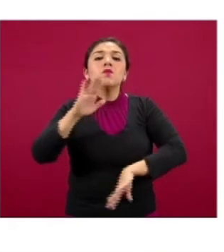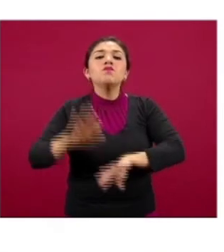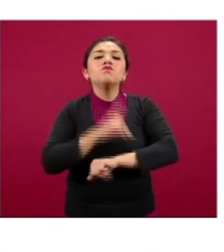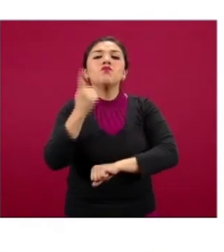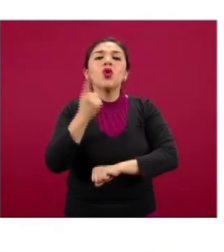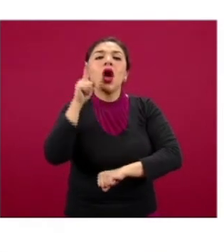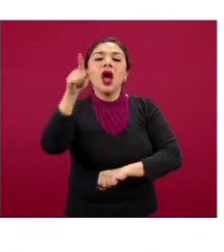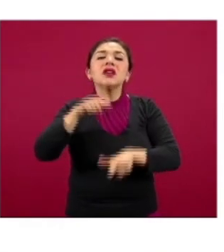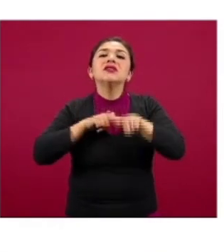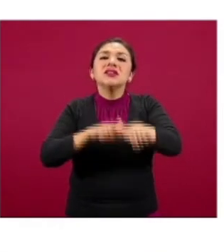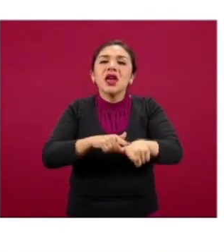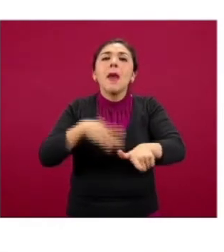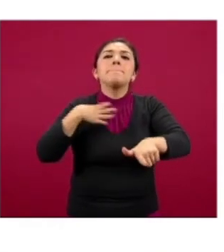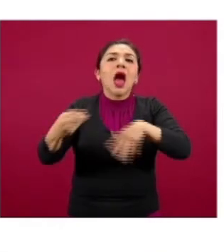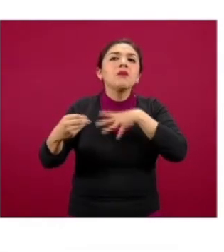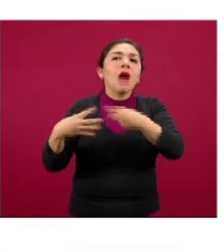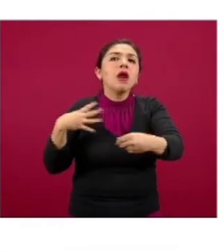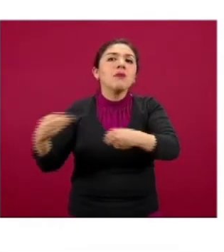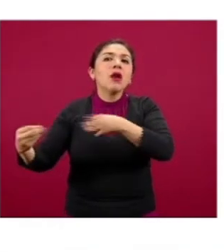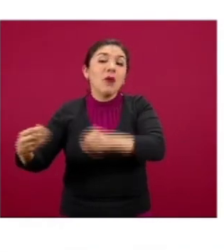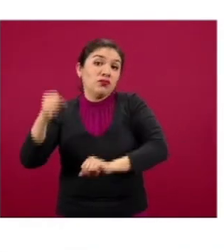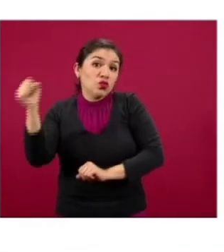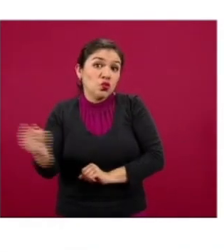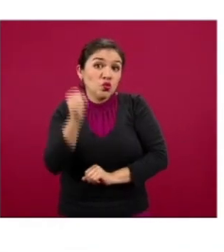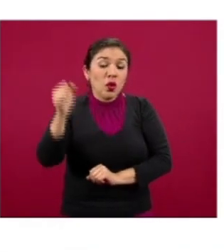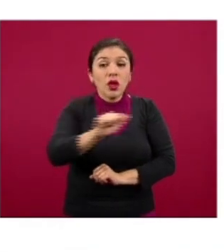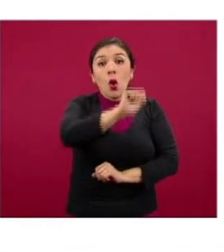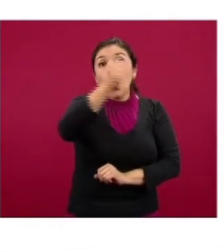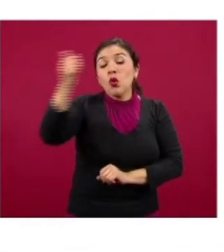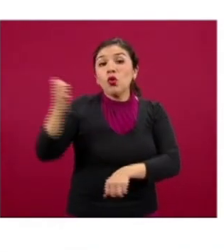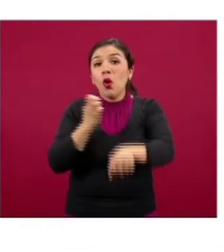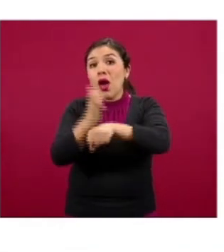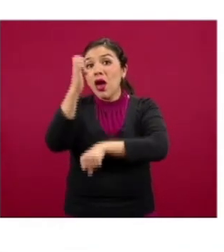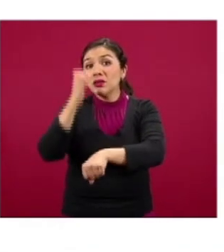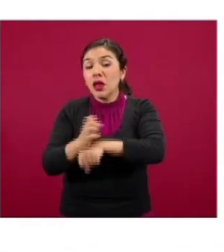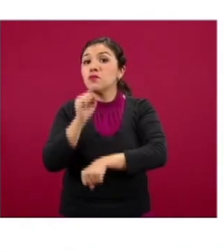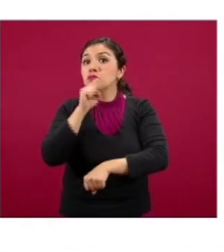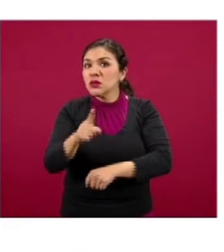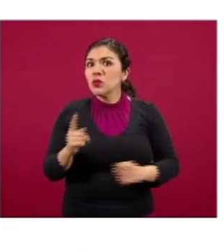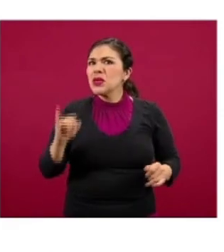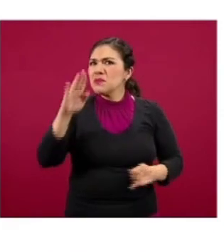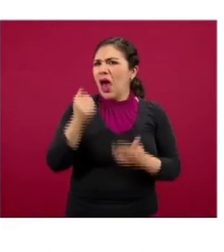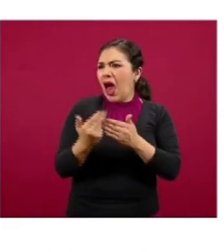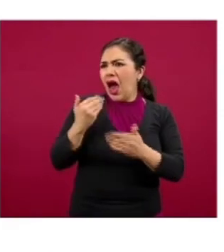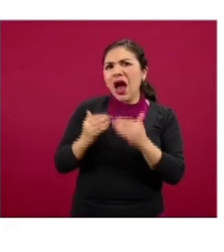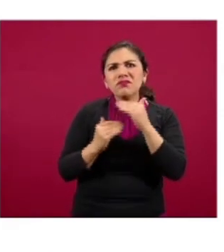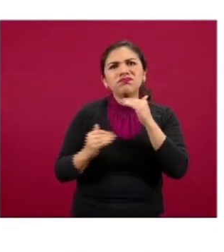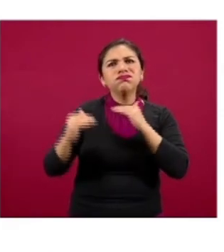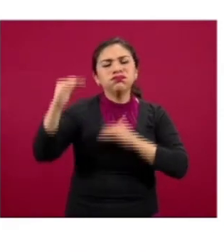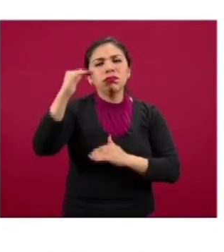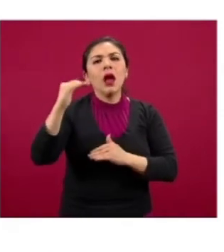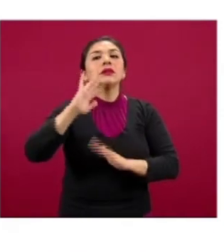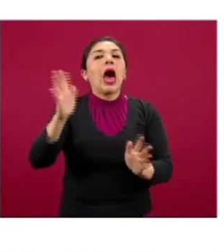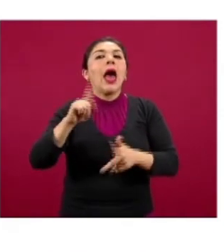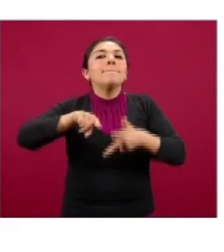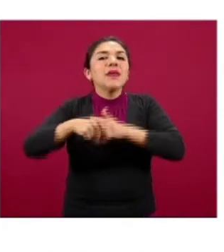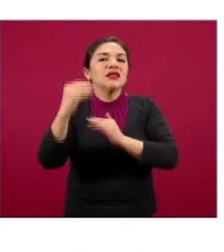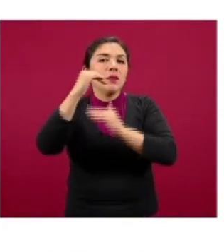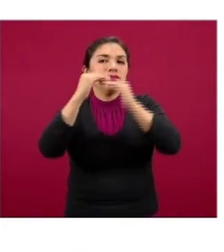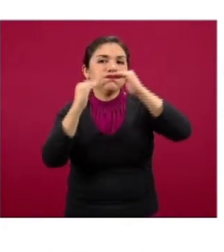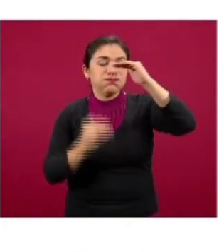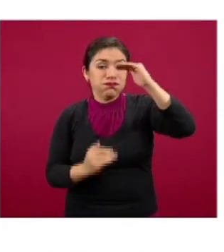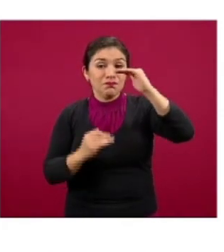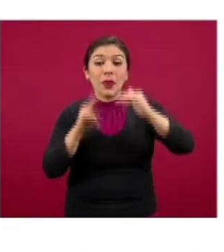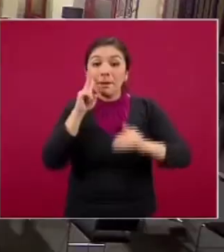la continuidad de los contagios. Afortunadamente, otras entidades federativas que llevaban la misma tendencia se han reducido. Y